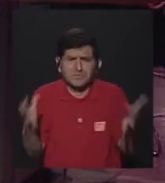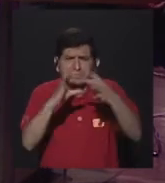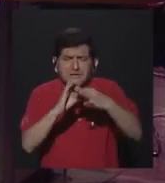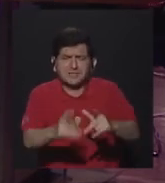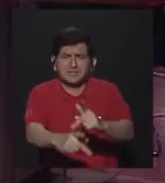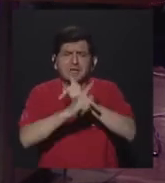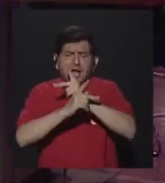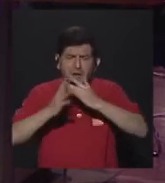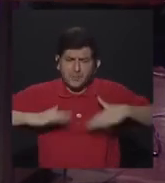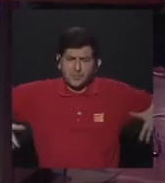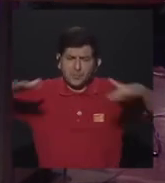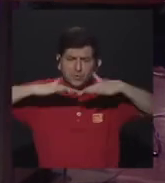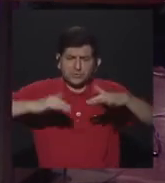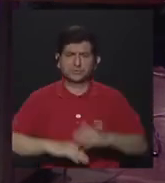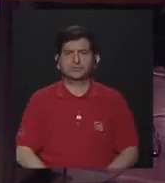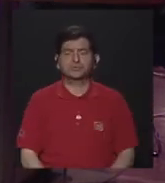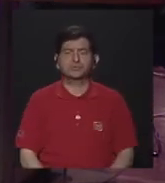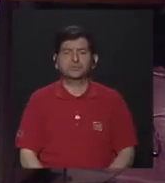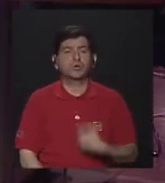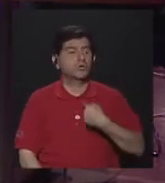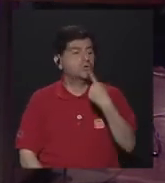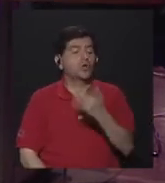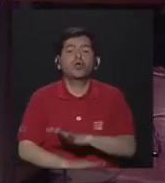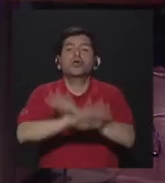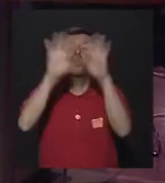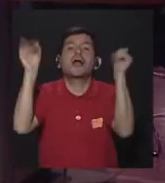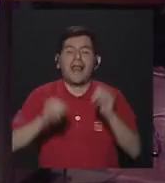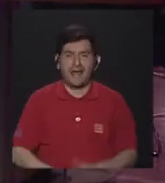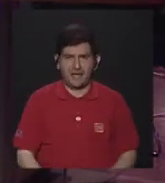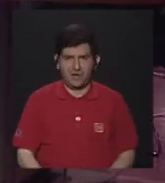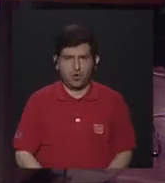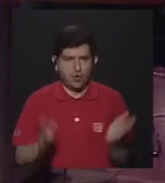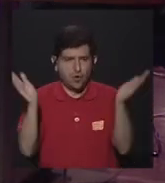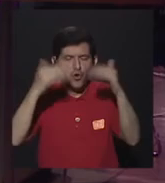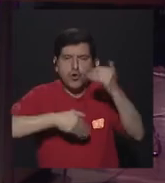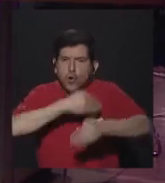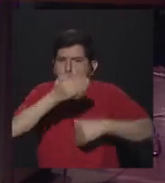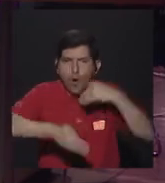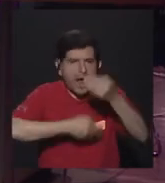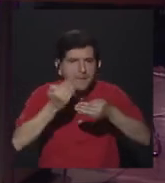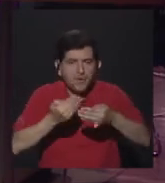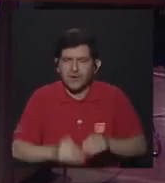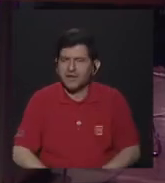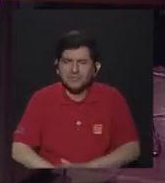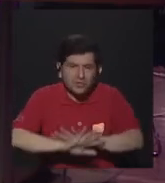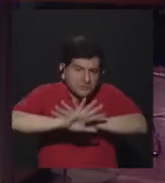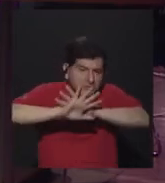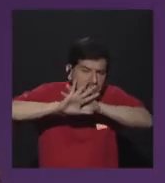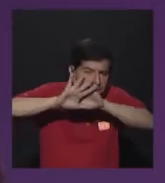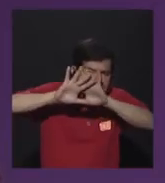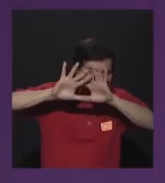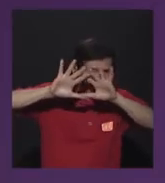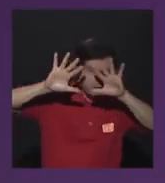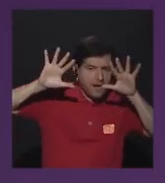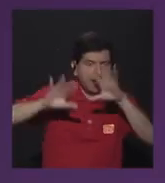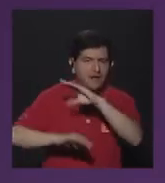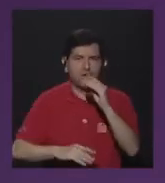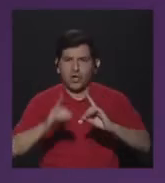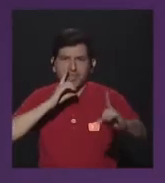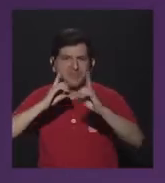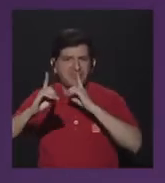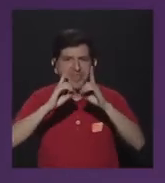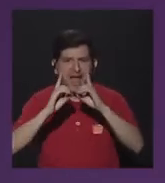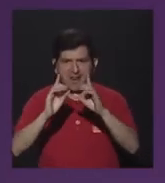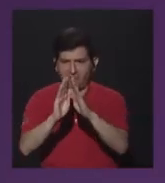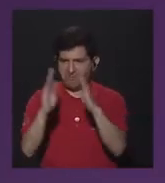protección del ambiente verdad yo yo yo yo luego más claro no ha habido un proceso de transparencia y de diálogo